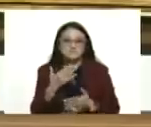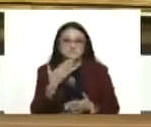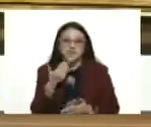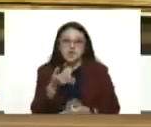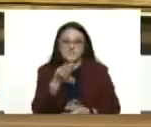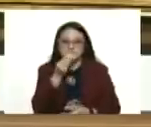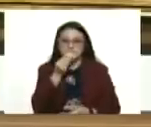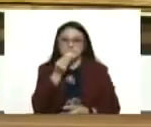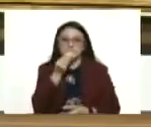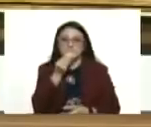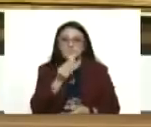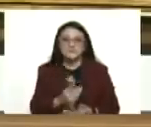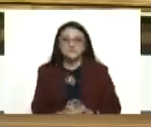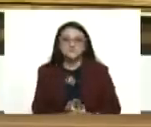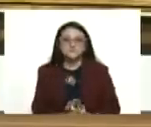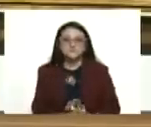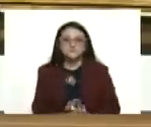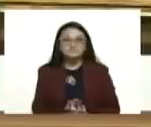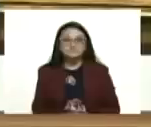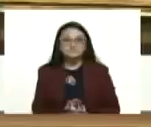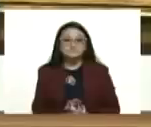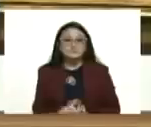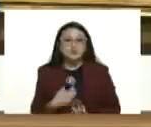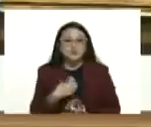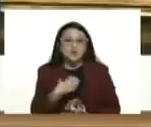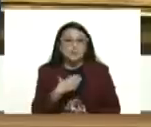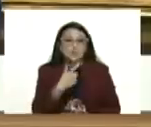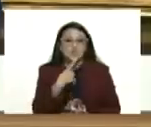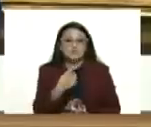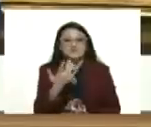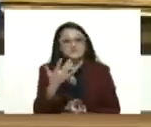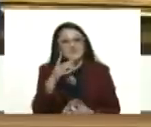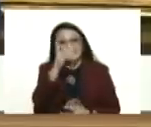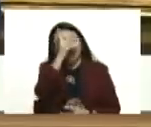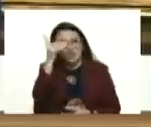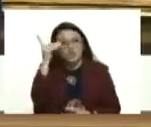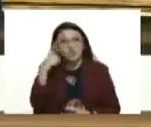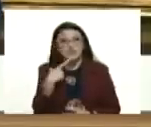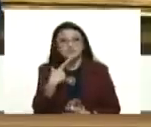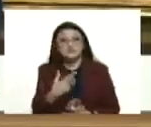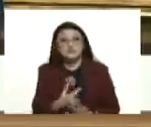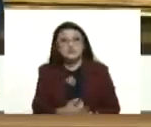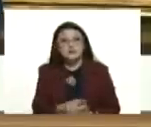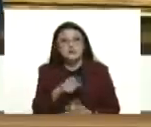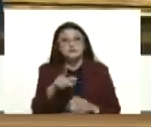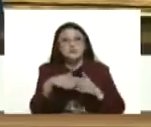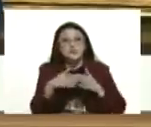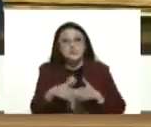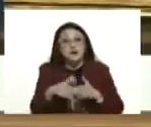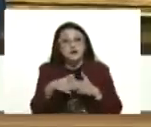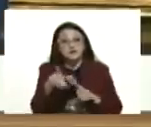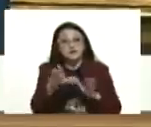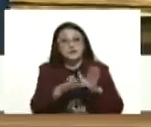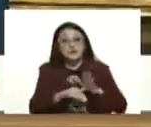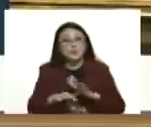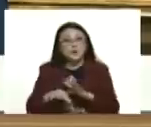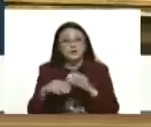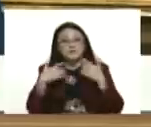No puede ser, ser irresponsable, como decía Diosdado, que esos barcos que se robaron